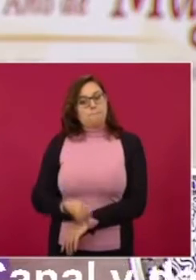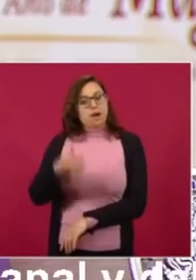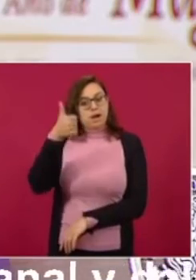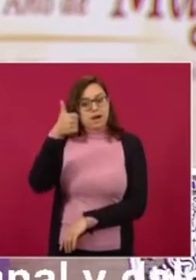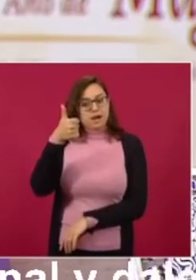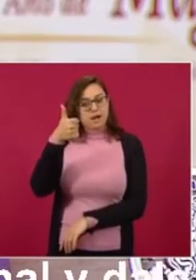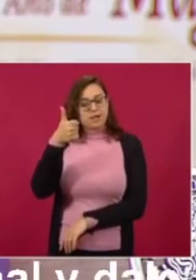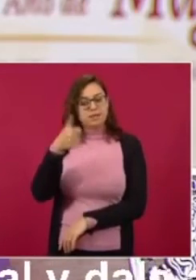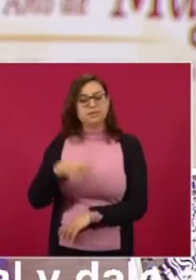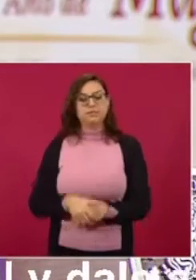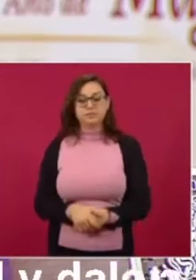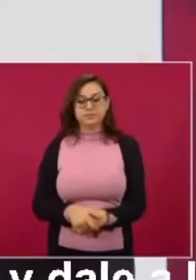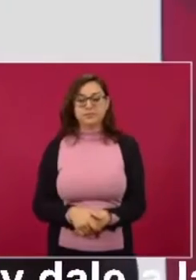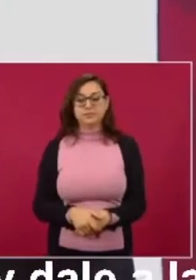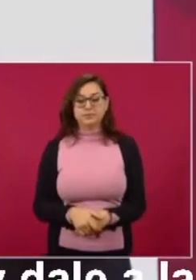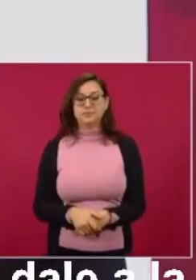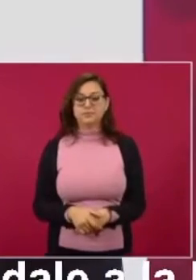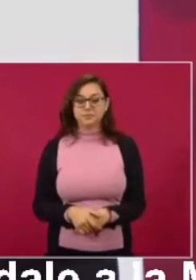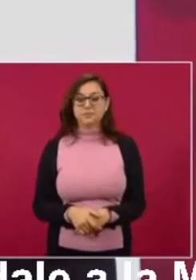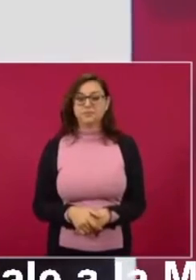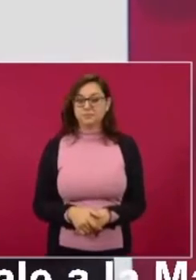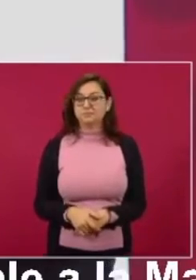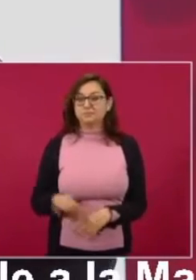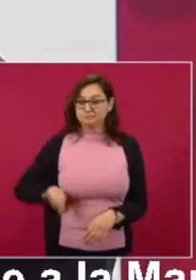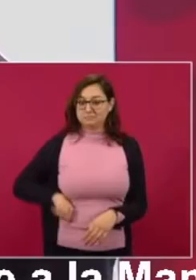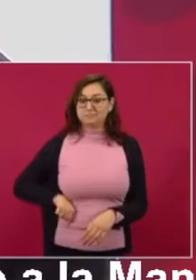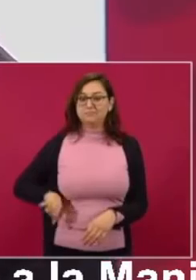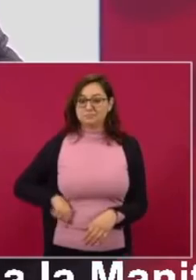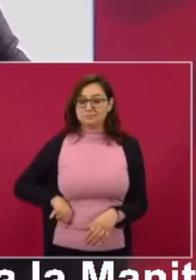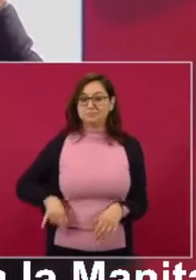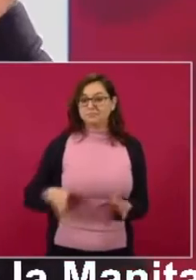nos tocaron muy bien tiempos interesantes